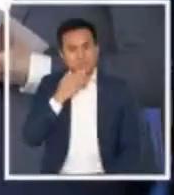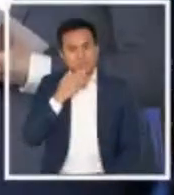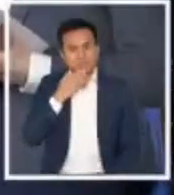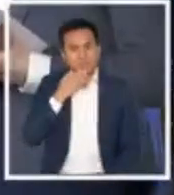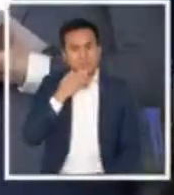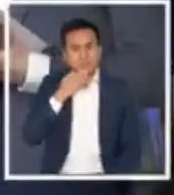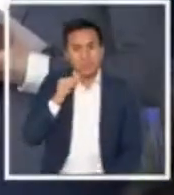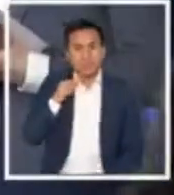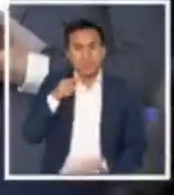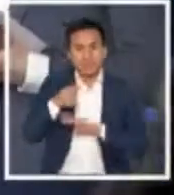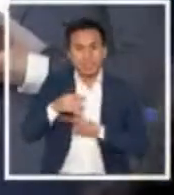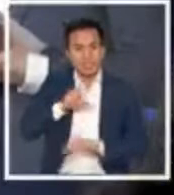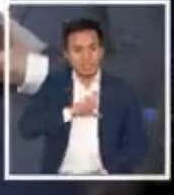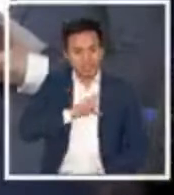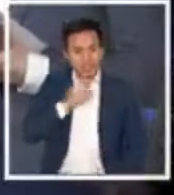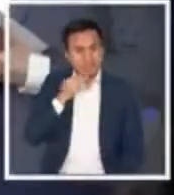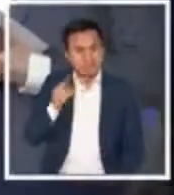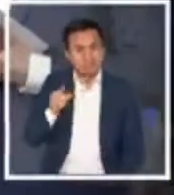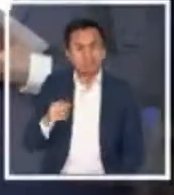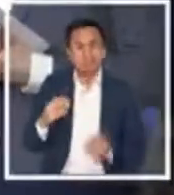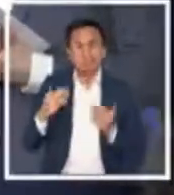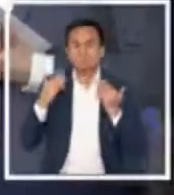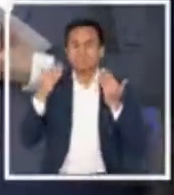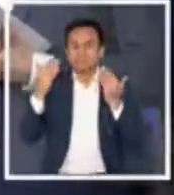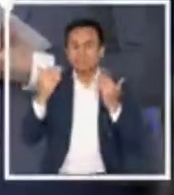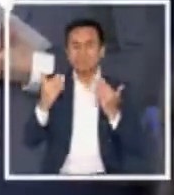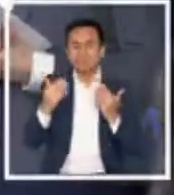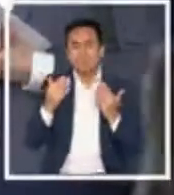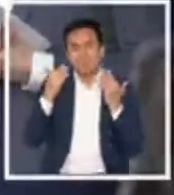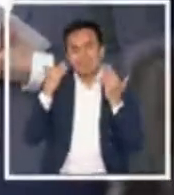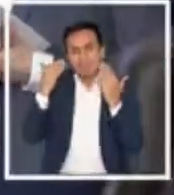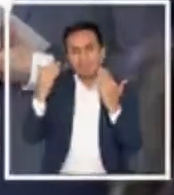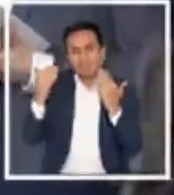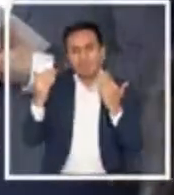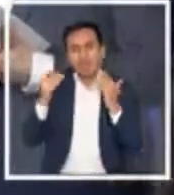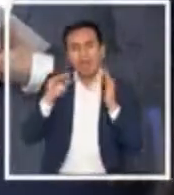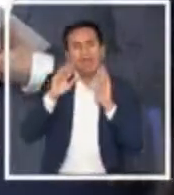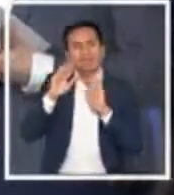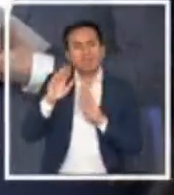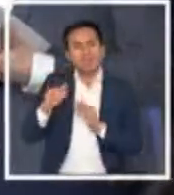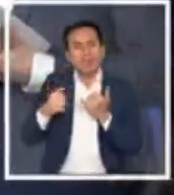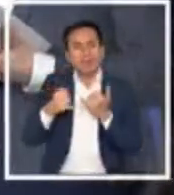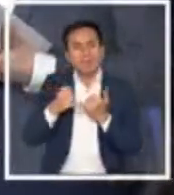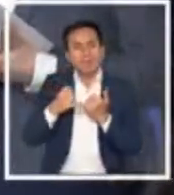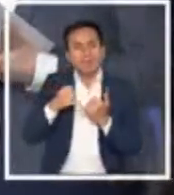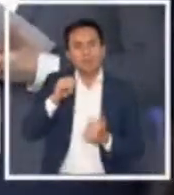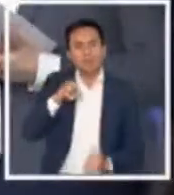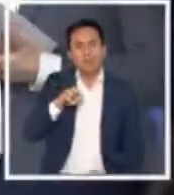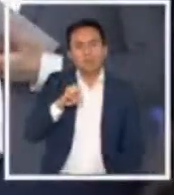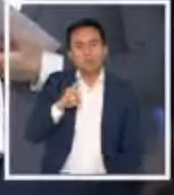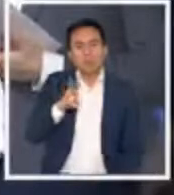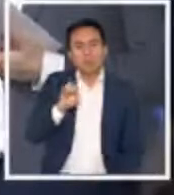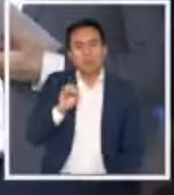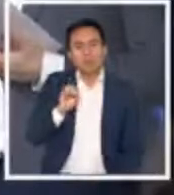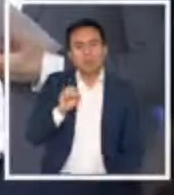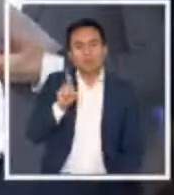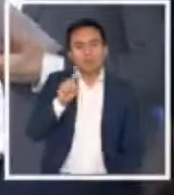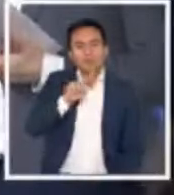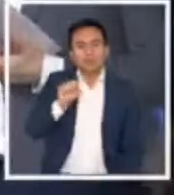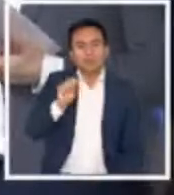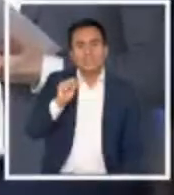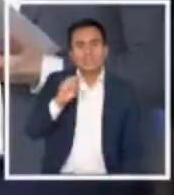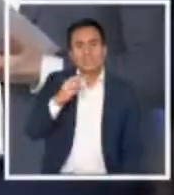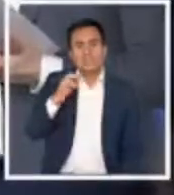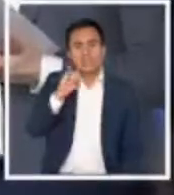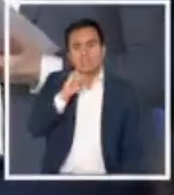de ir a España, mandarle un saludo y un apoyo a mi amigo Pedro Sánchez, porque es lo que está